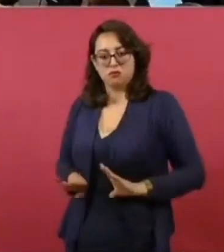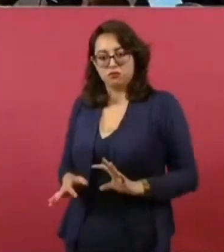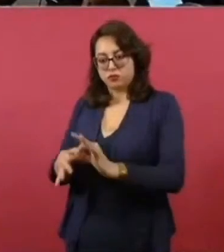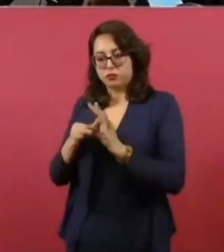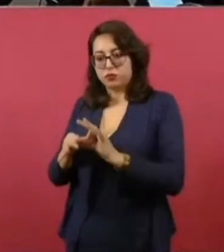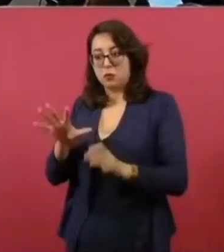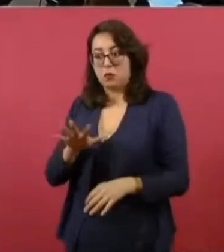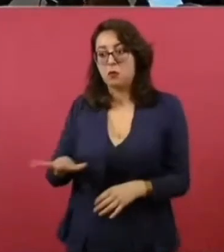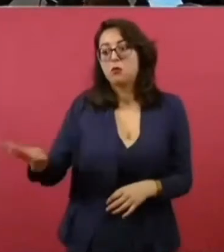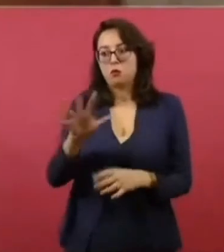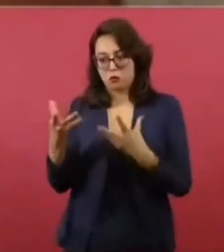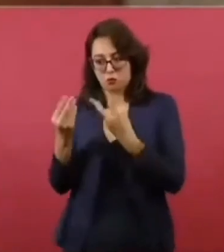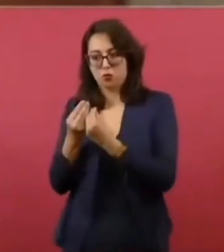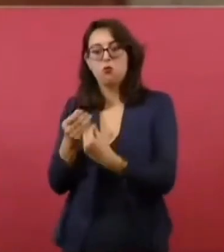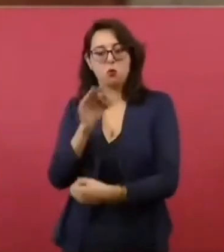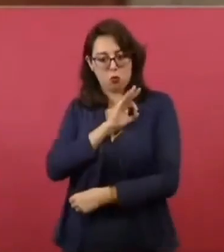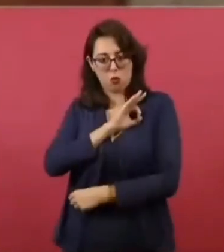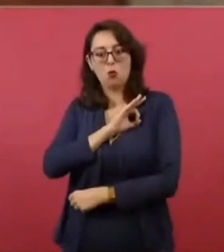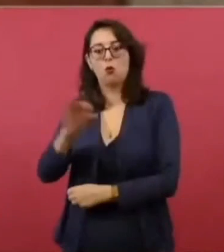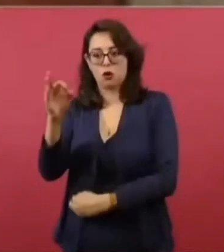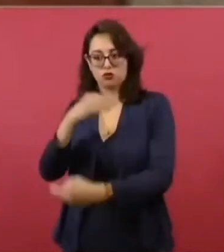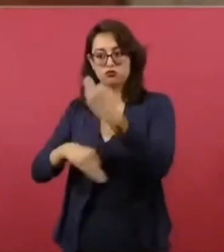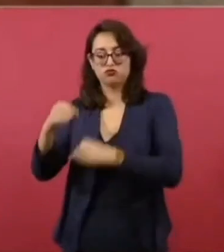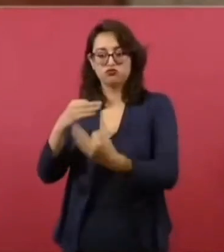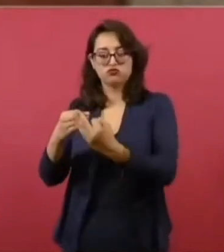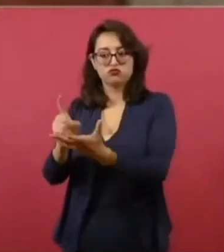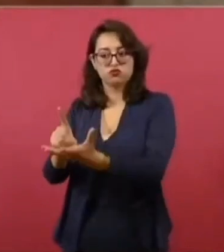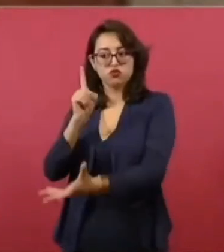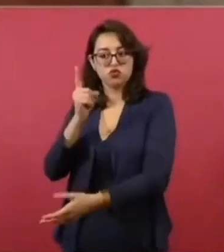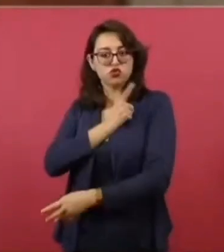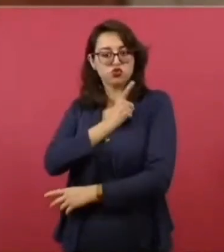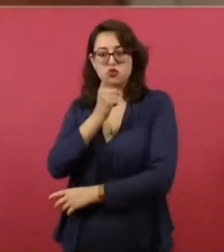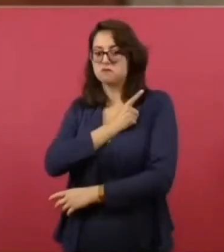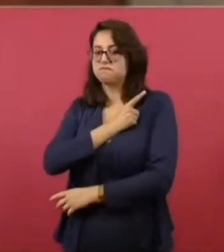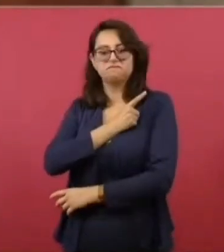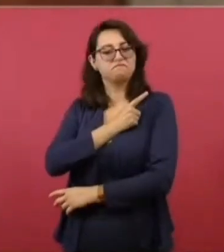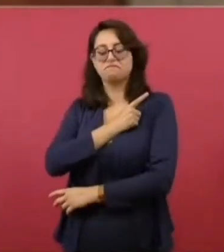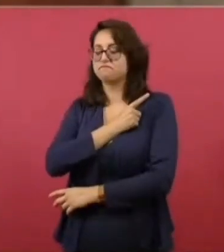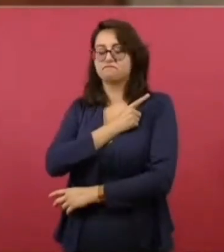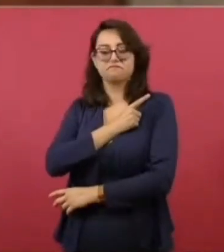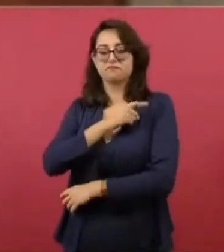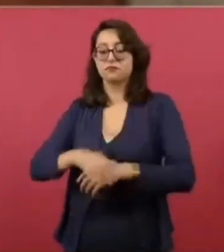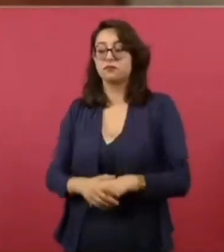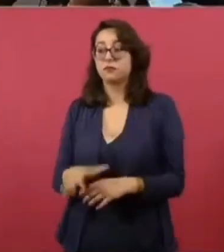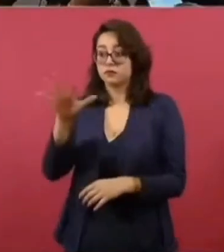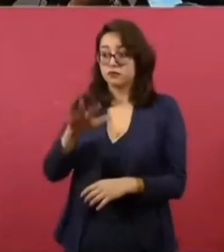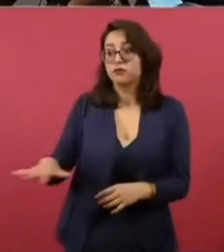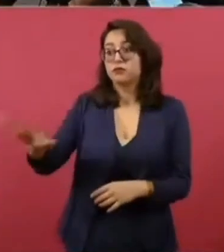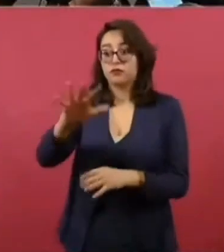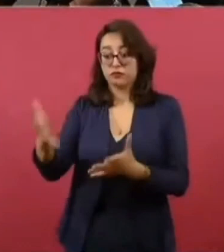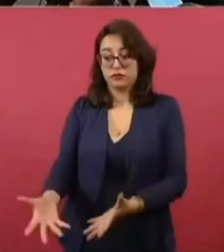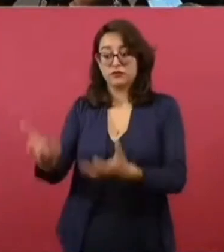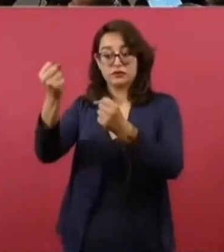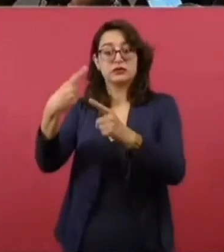pueblo todo, sin el pueblo nada. Y solo el pueblo